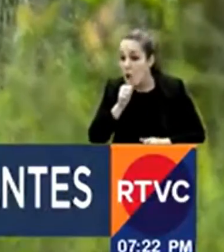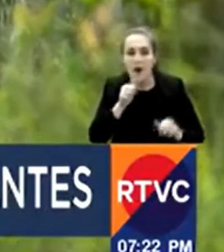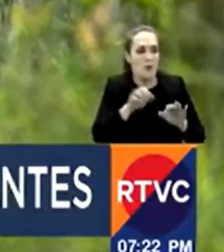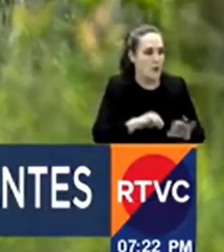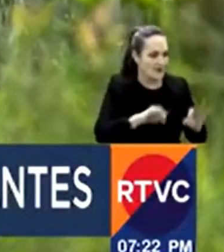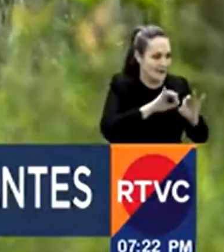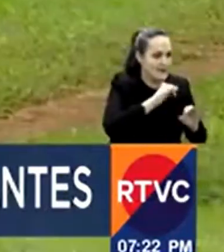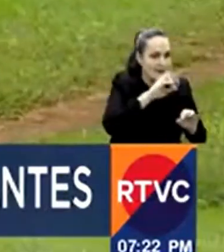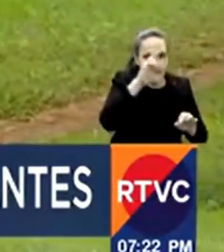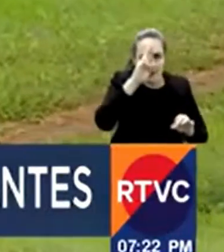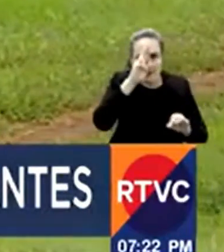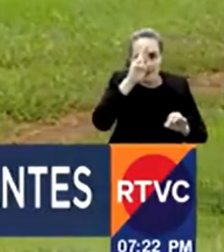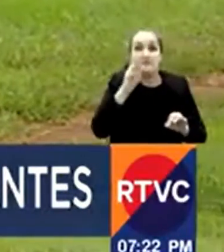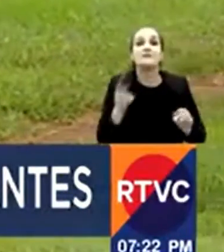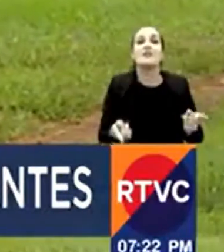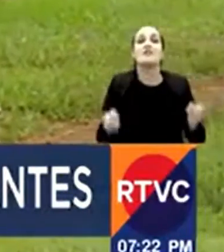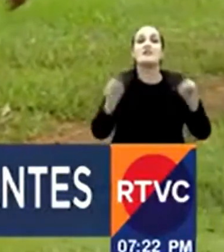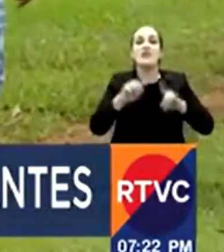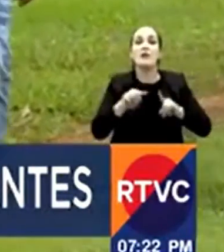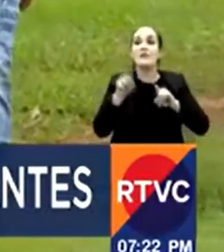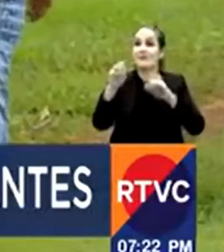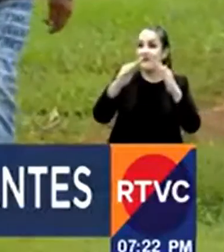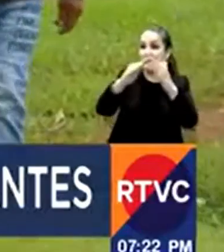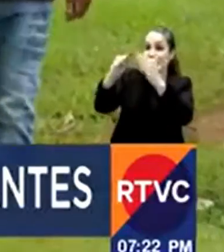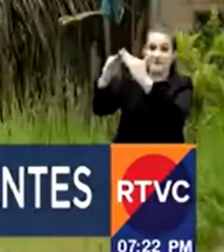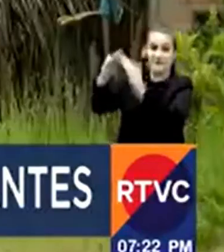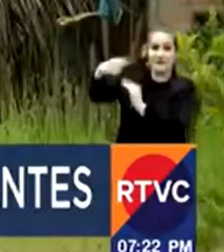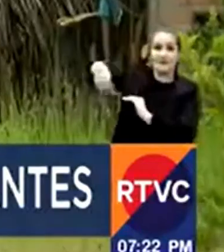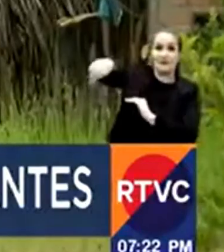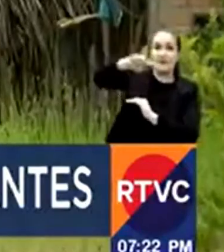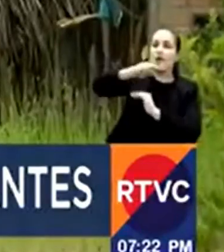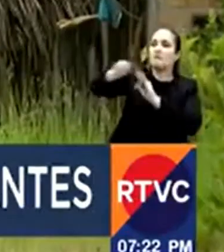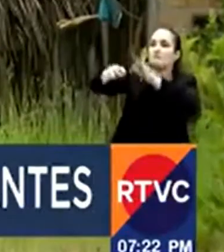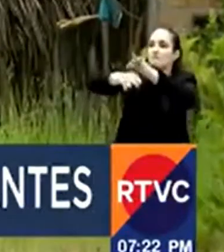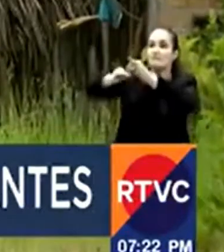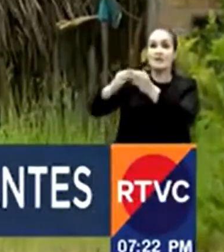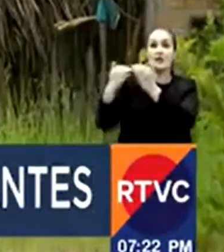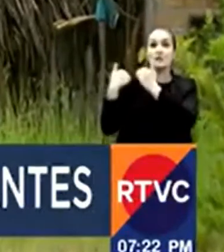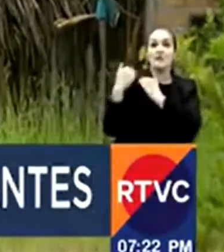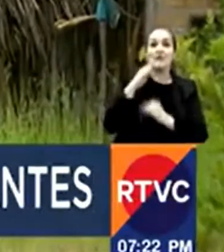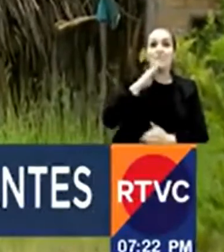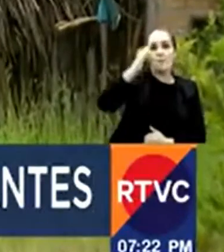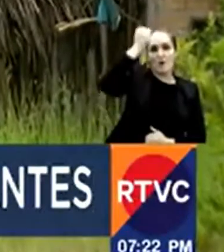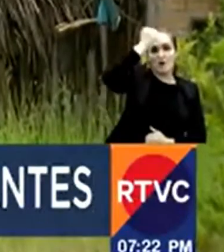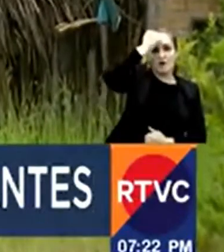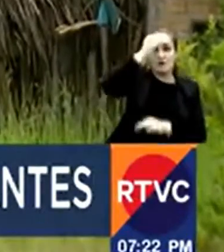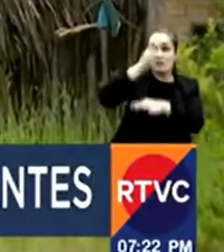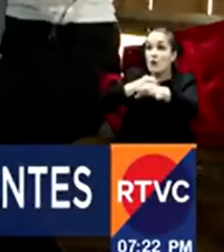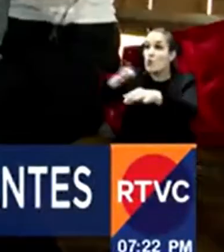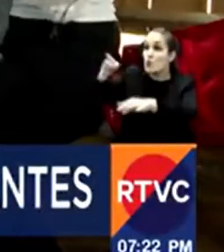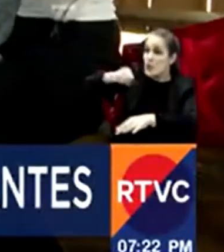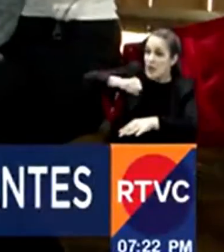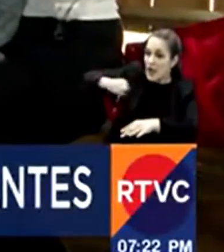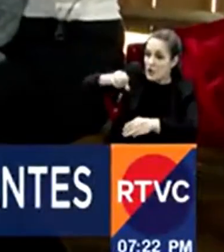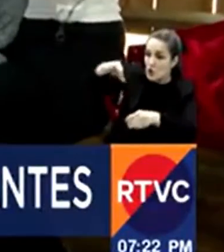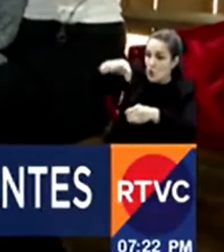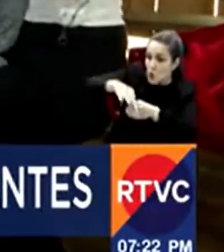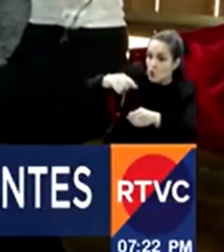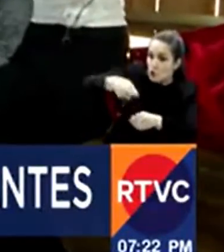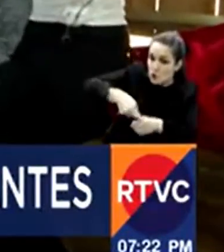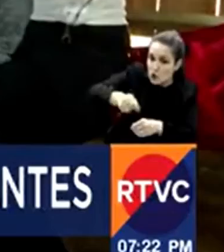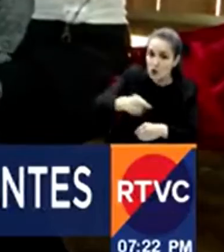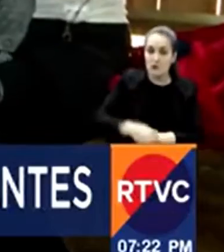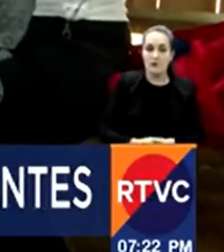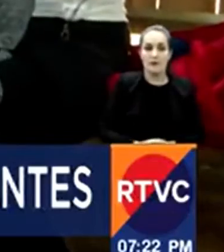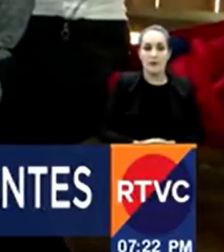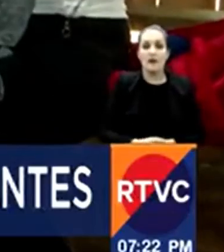Pero también está encargado de orientar a sus vecinos sobre la forma como el próximo 13 de marzo podrán ejercer su derecho al voto. La importancia es